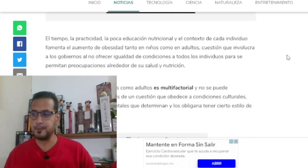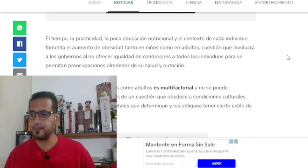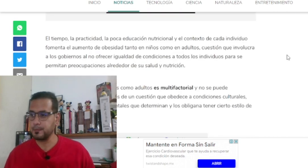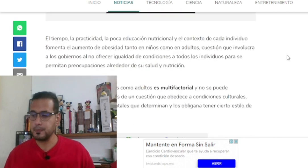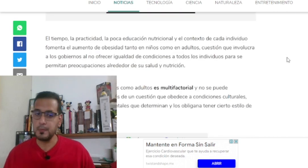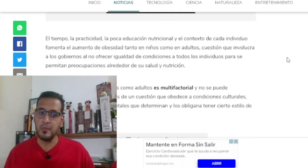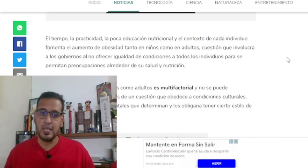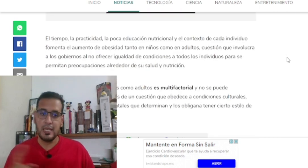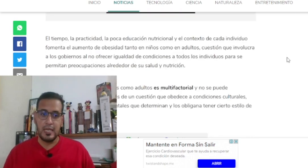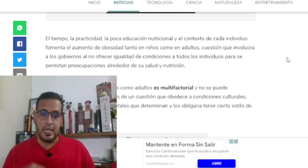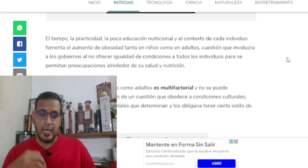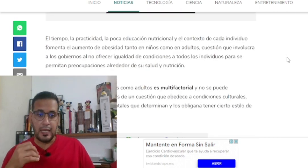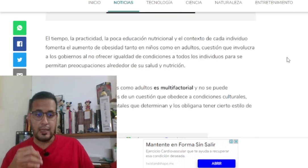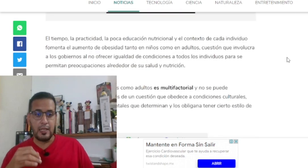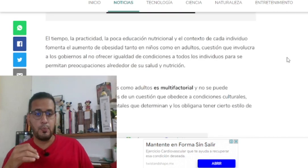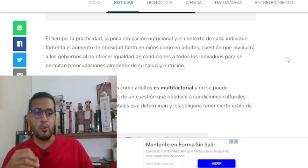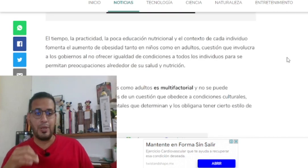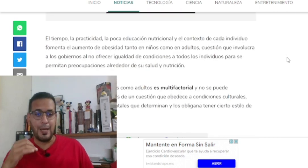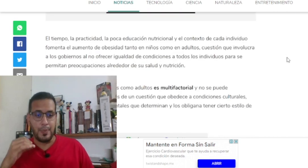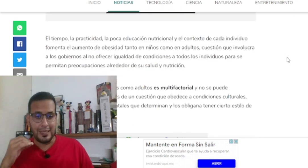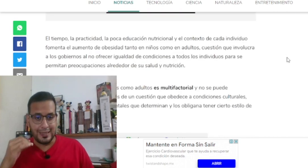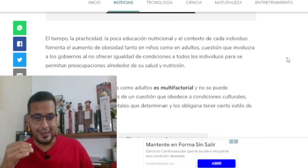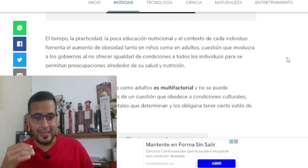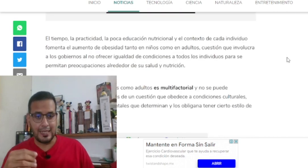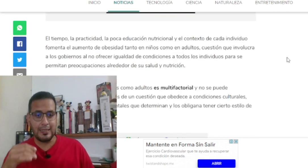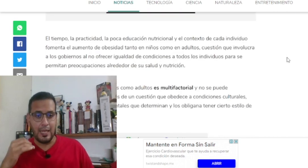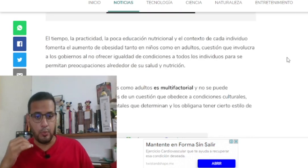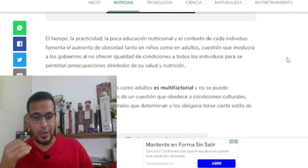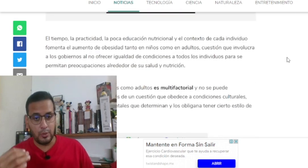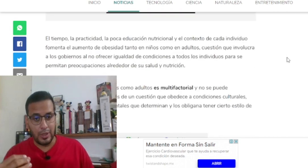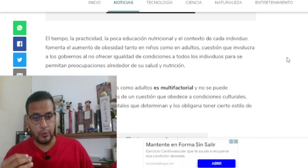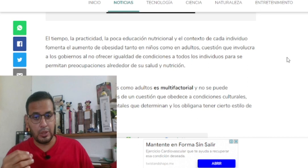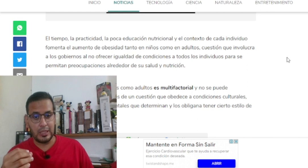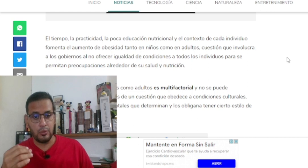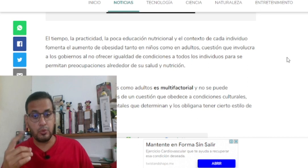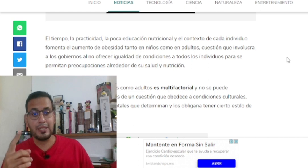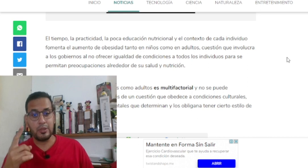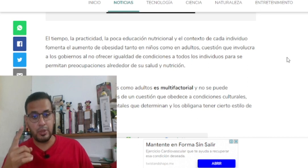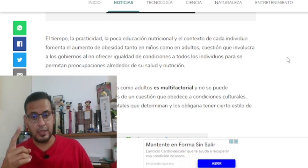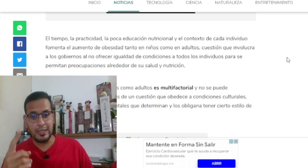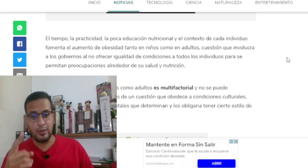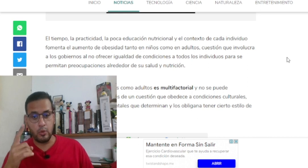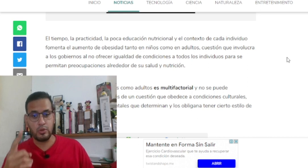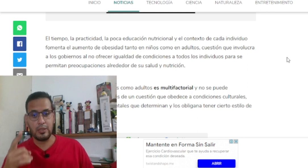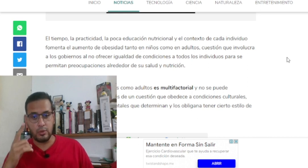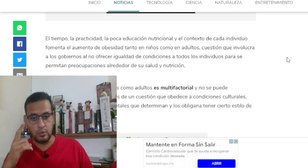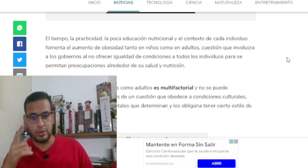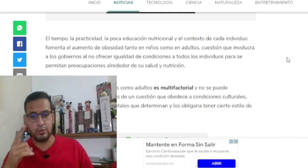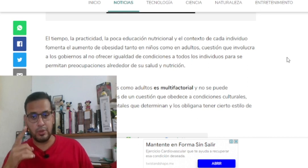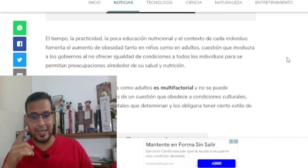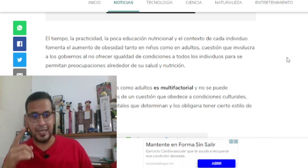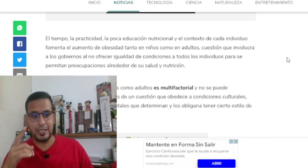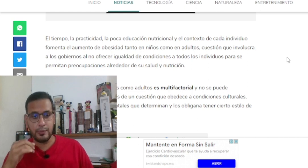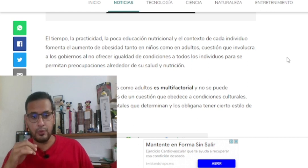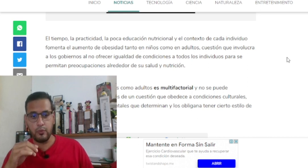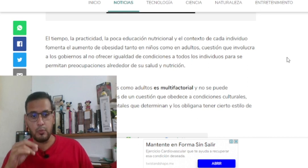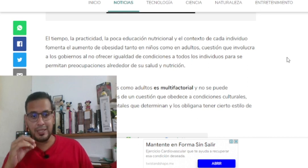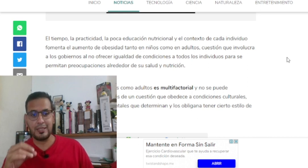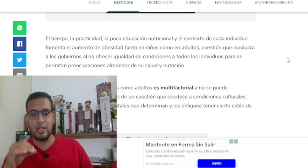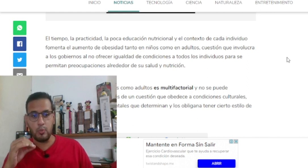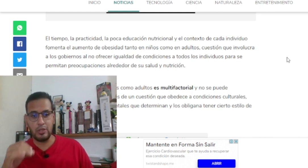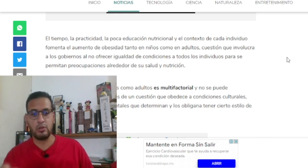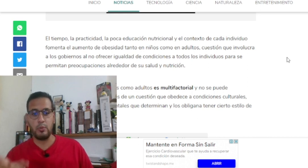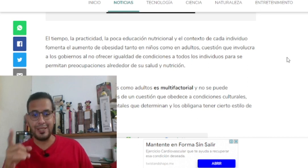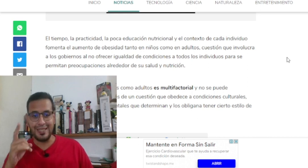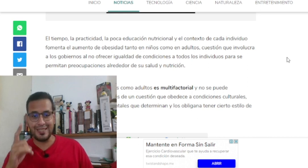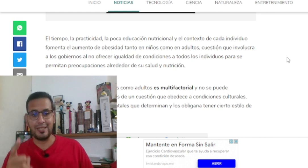saludables. En tiempo, la practicidad, la poca educación nutricional y el contexto de cada individuo